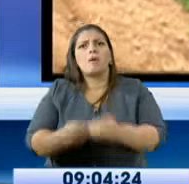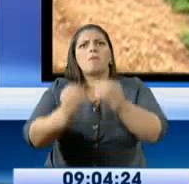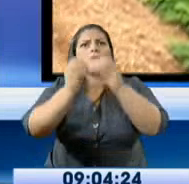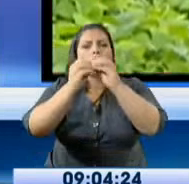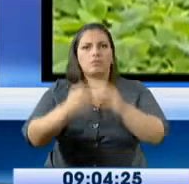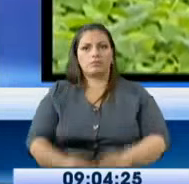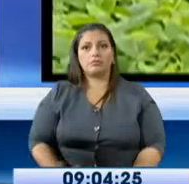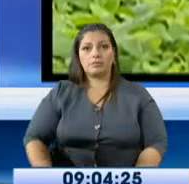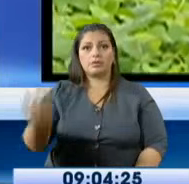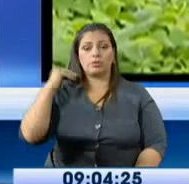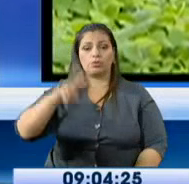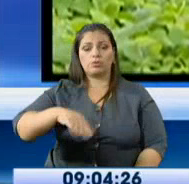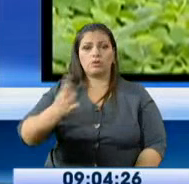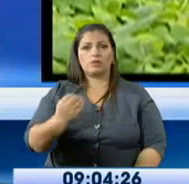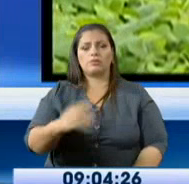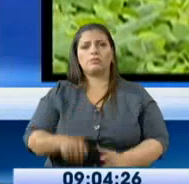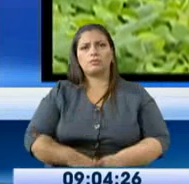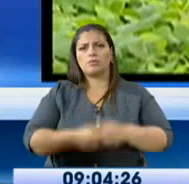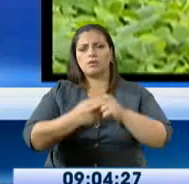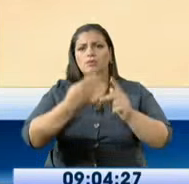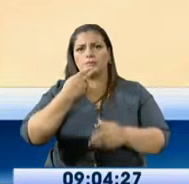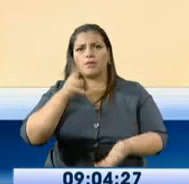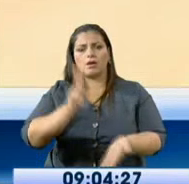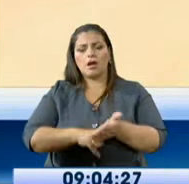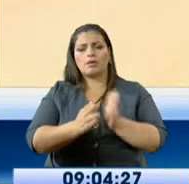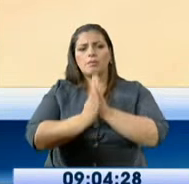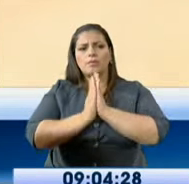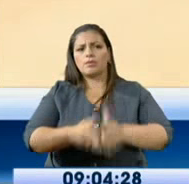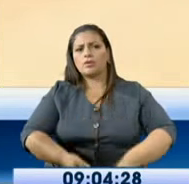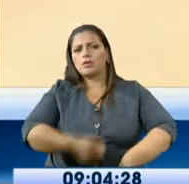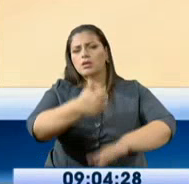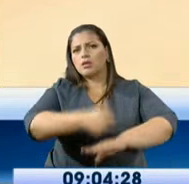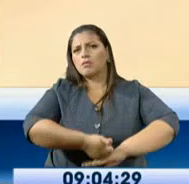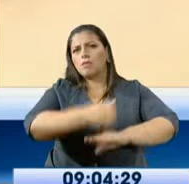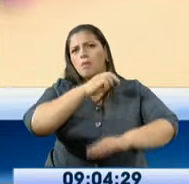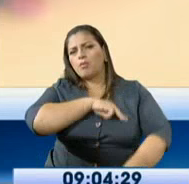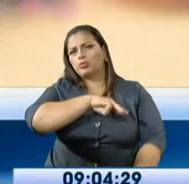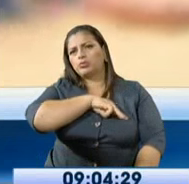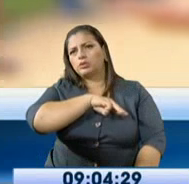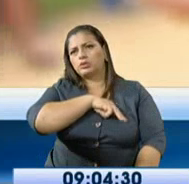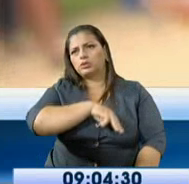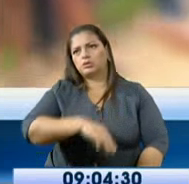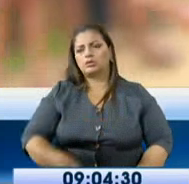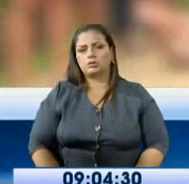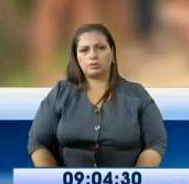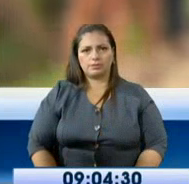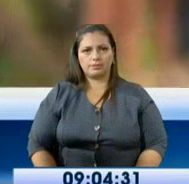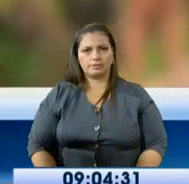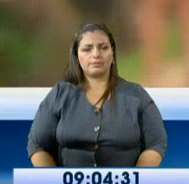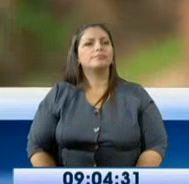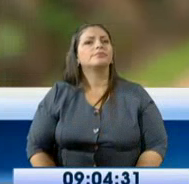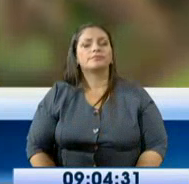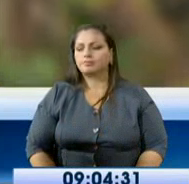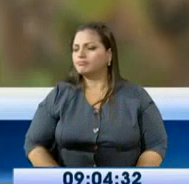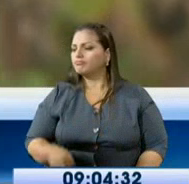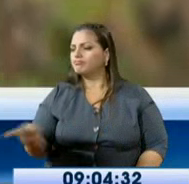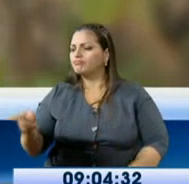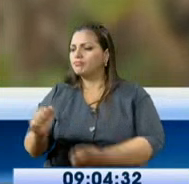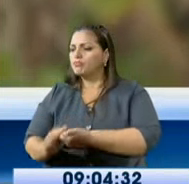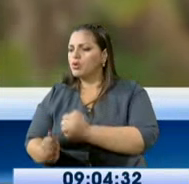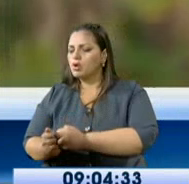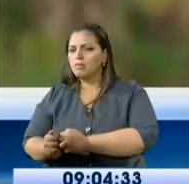2014 hemos hecho solicitudes al gobierno provincial. Aquí está la parte socavada y tan solo a 4 pasos existen las casas de estos moradores,